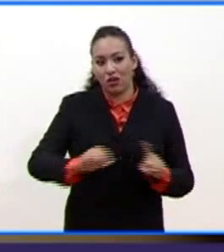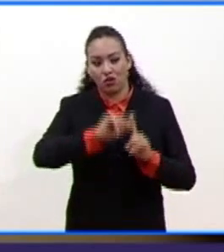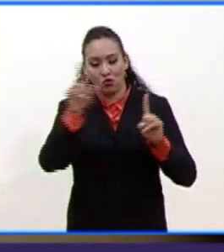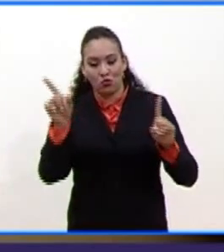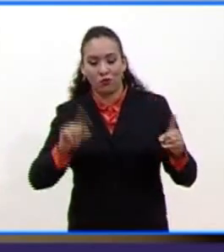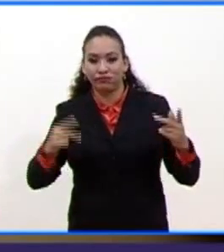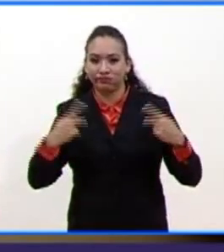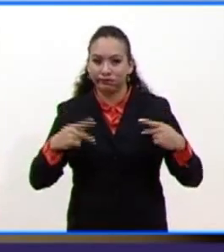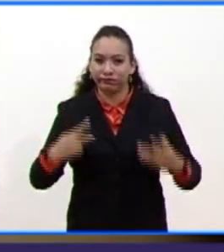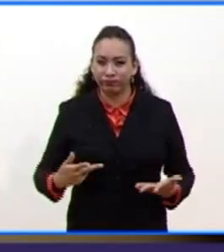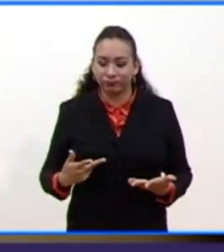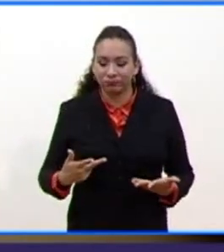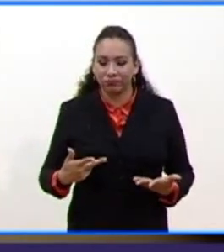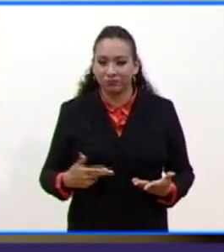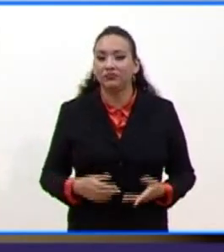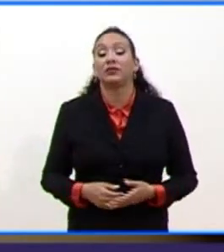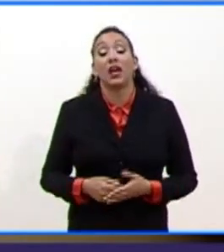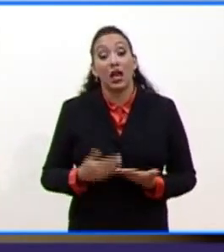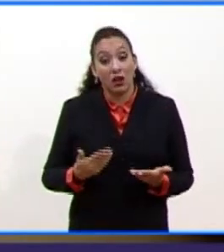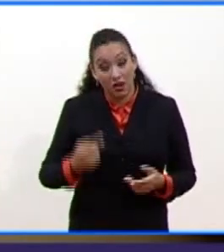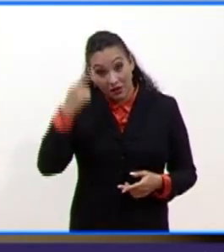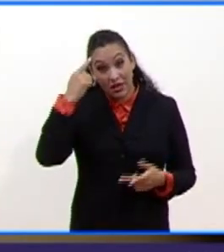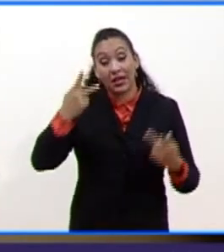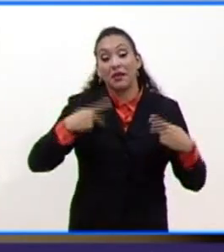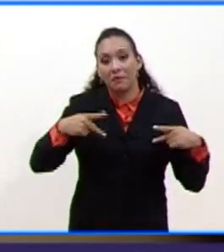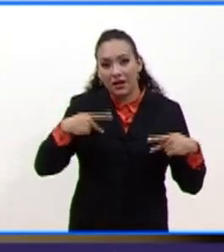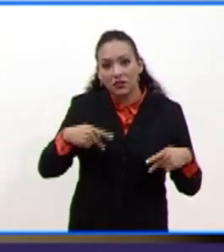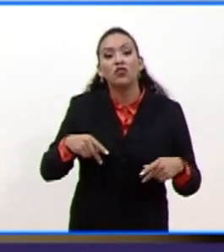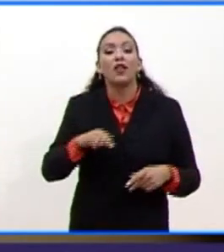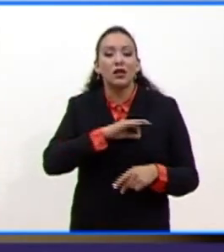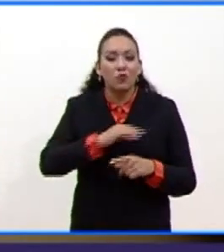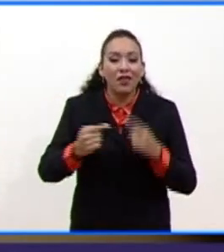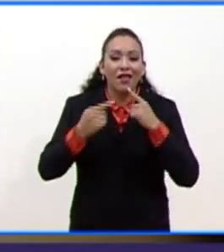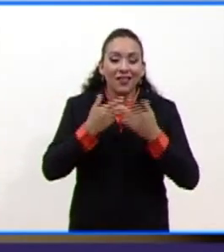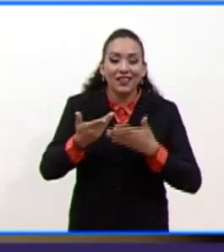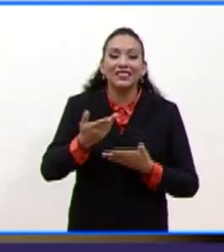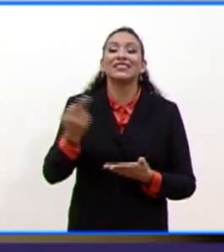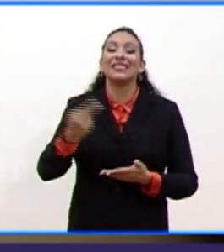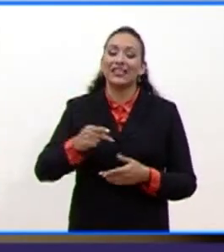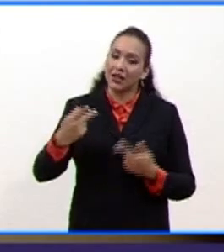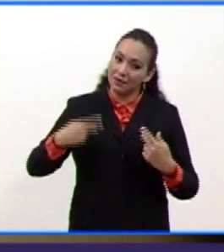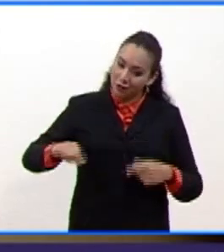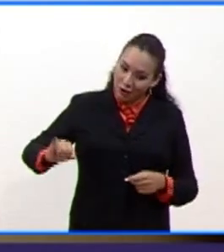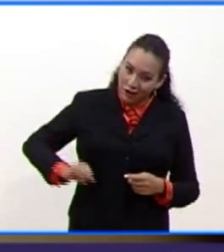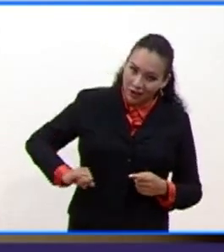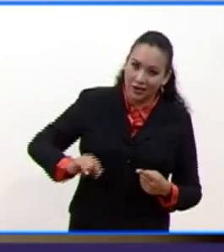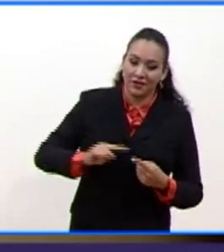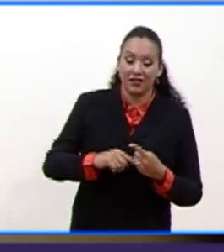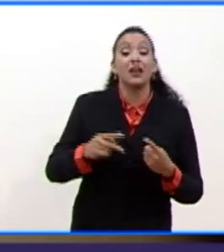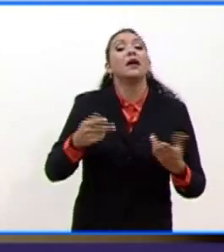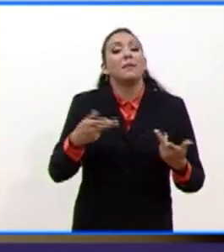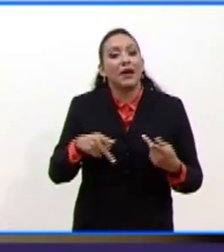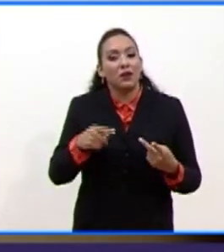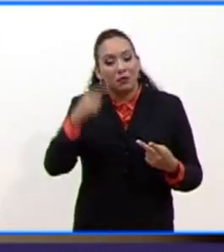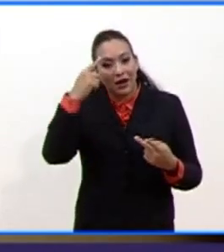que pueda ser un tema de conversación tiene que haber un interés. Para que haya un interés tiene que haber conocimiento. Hoy en